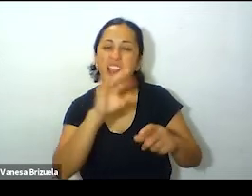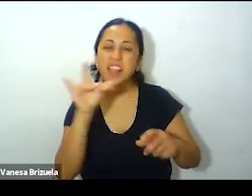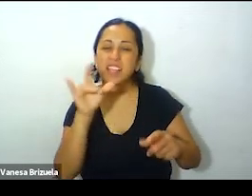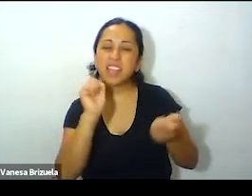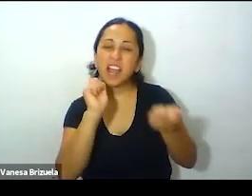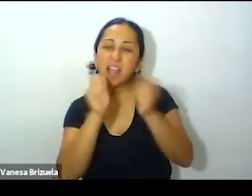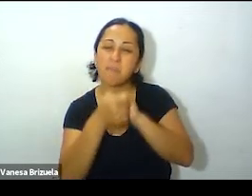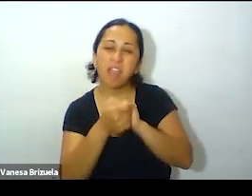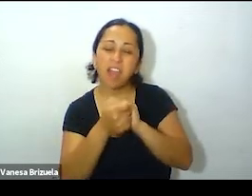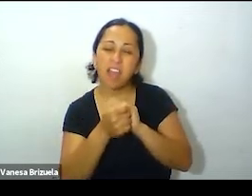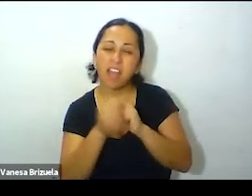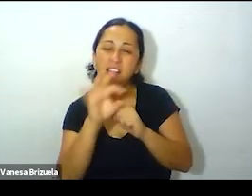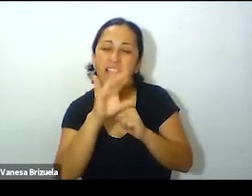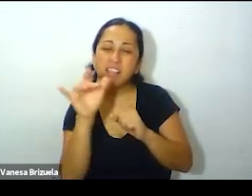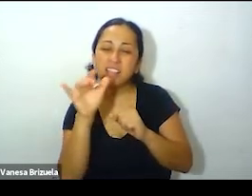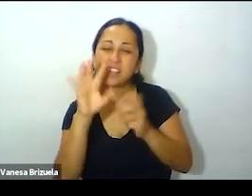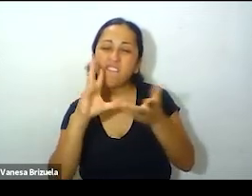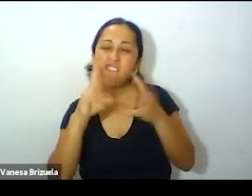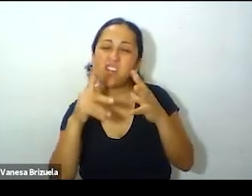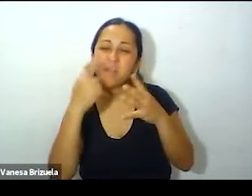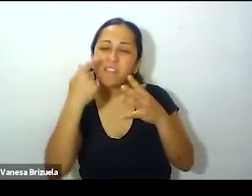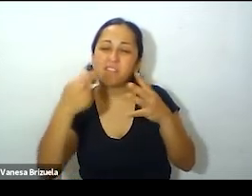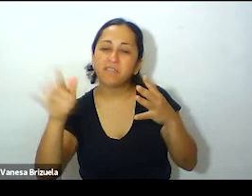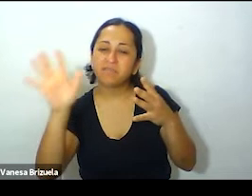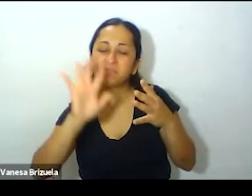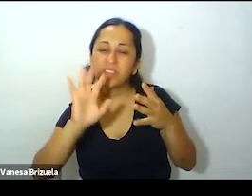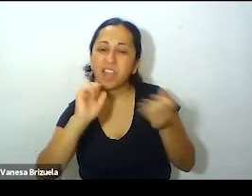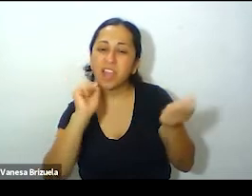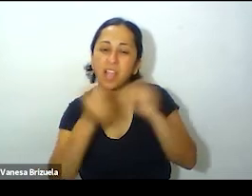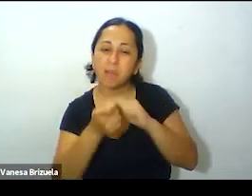cambiarle la tipografía. ¿Cómo le cambiamos la tipografía? Bueno,